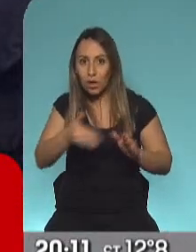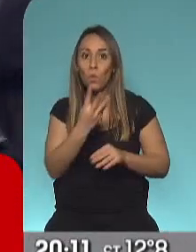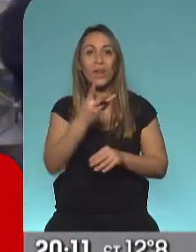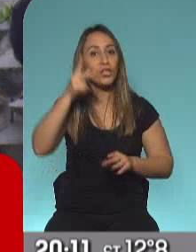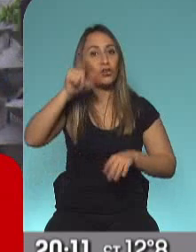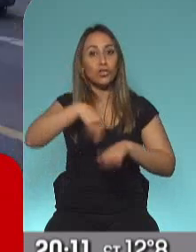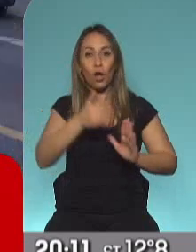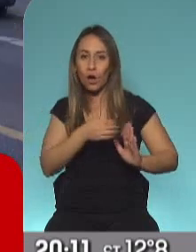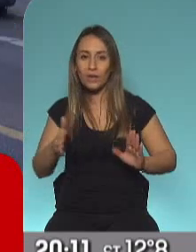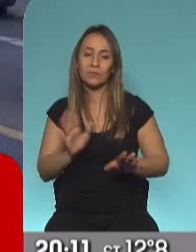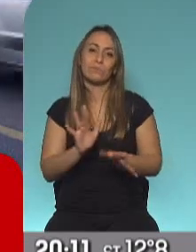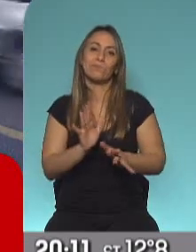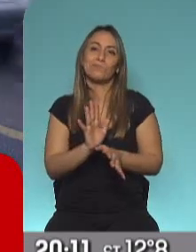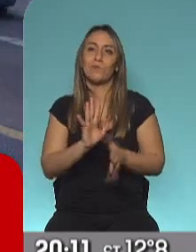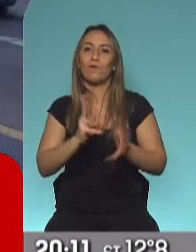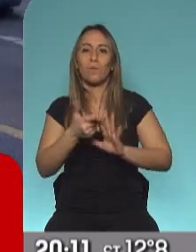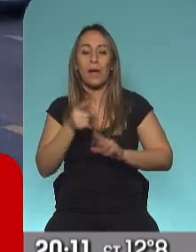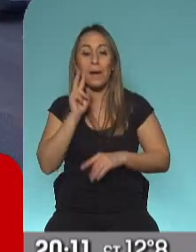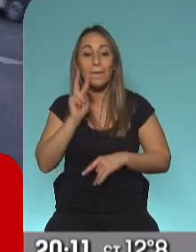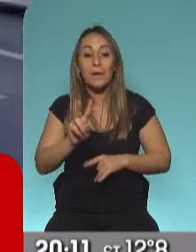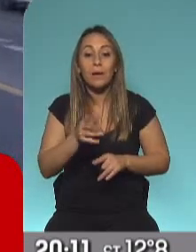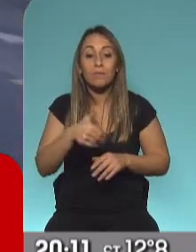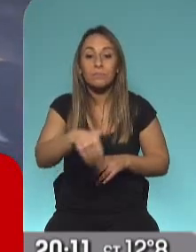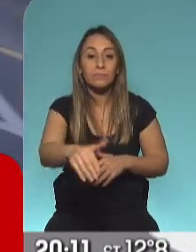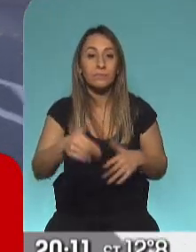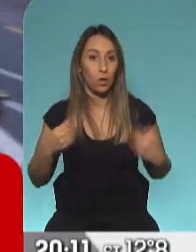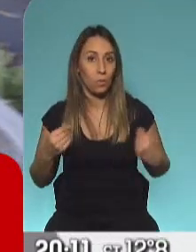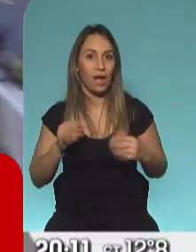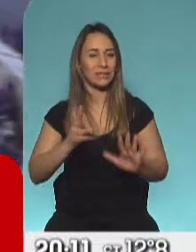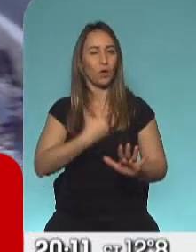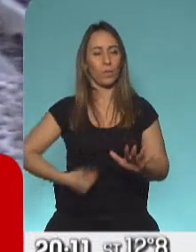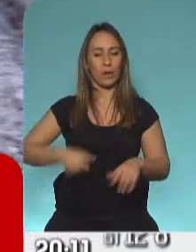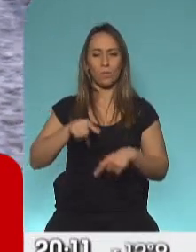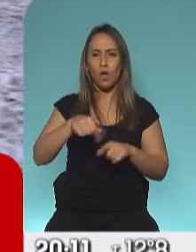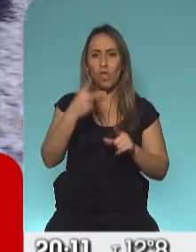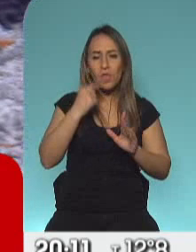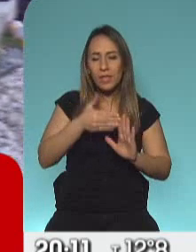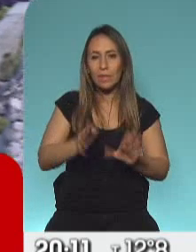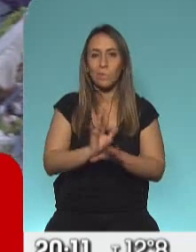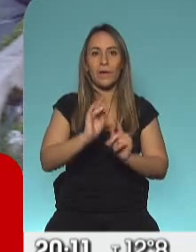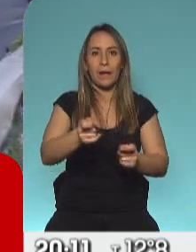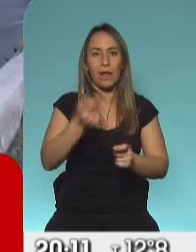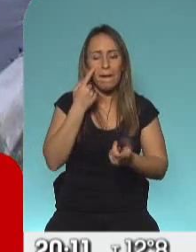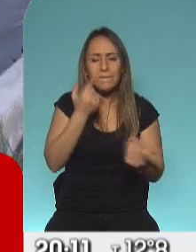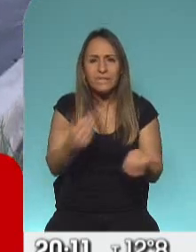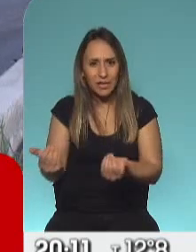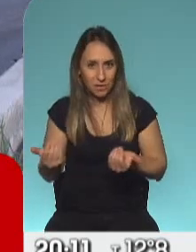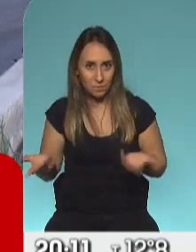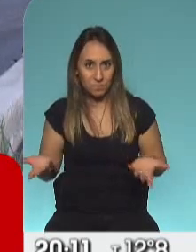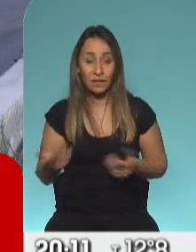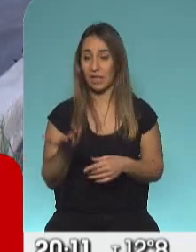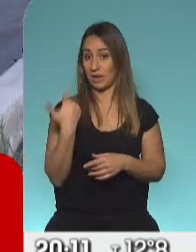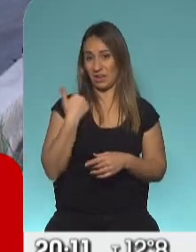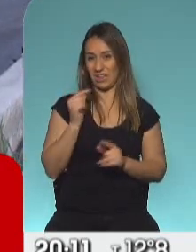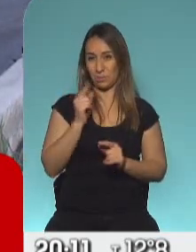una especie de ventana, así lo entienden en el gobierno. La idea principal, y hoy ya vimos por toda la ciudad, los estábamos viendo hace un rato en imágenes y